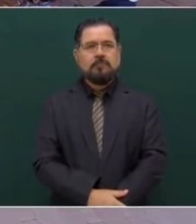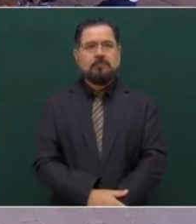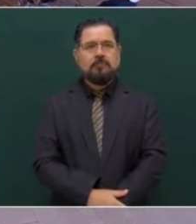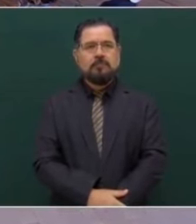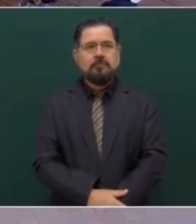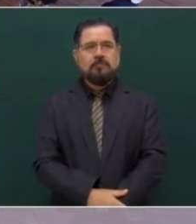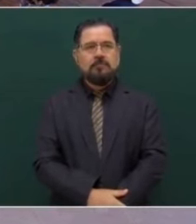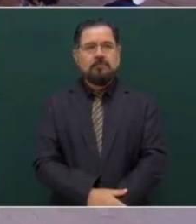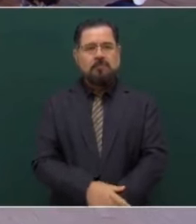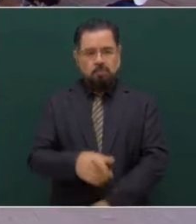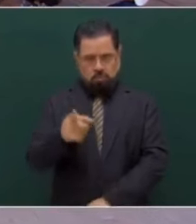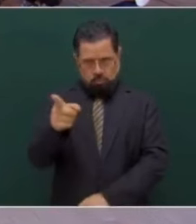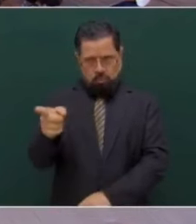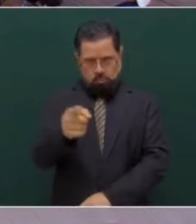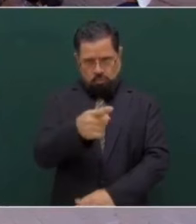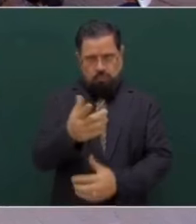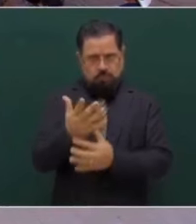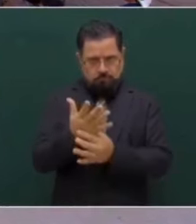No, pero tú dan a